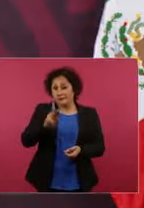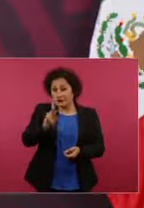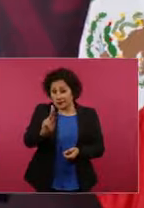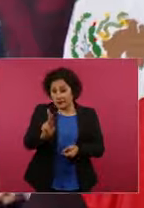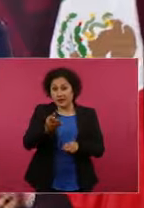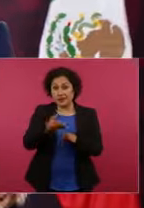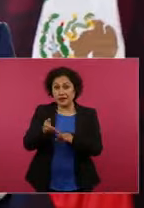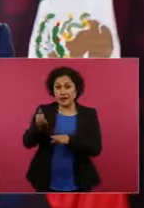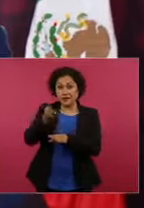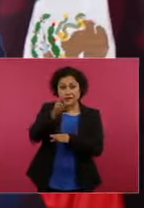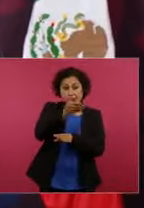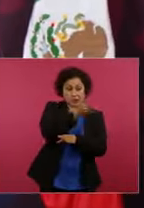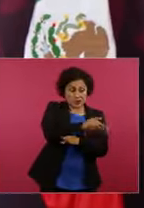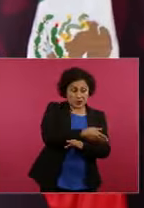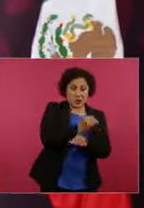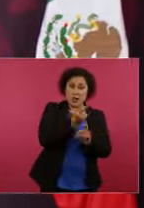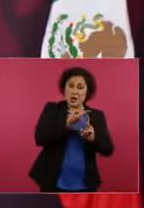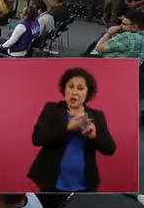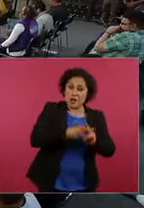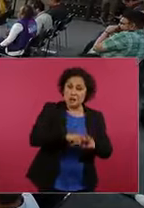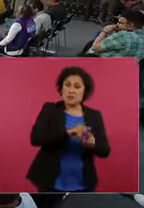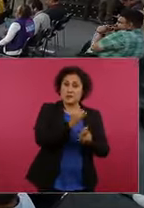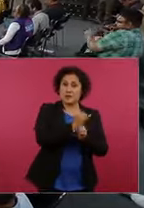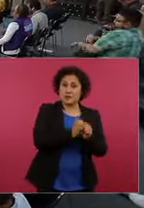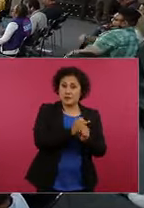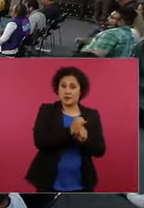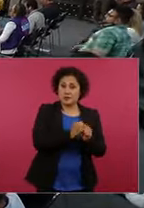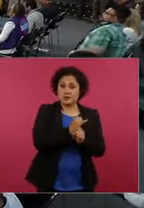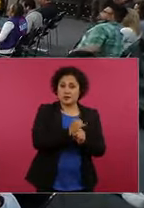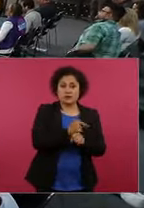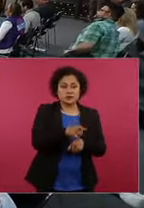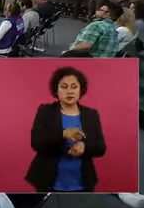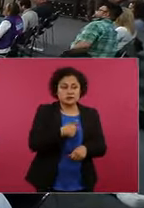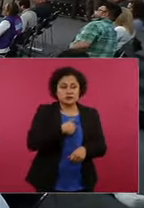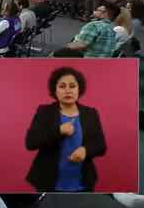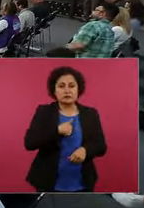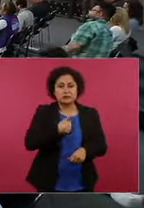los primeros momentos que sucedió esta desgracia,